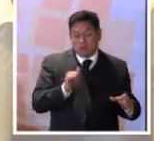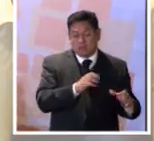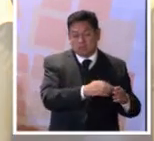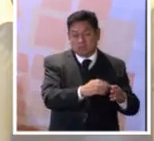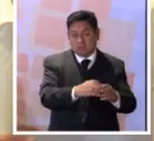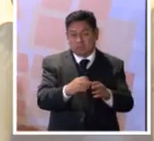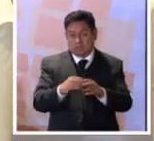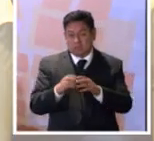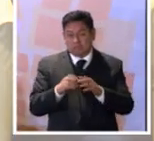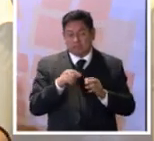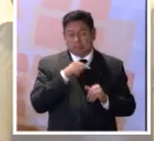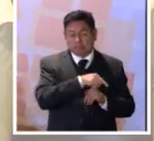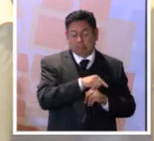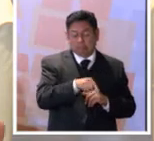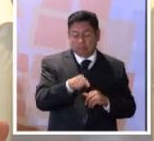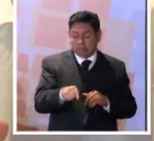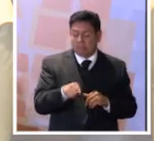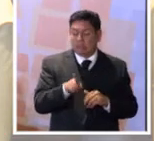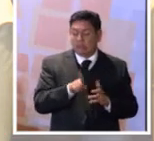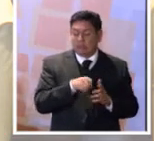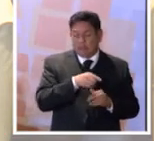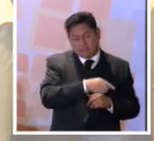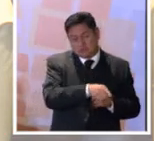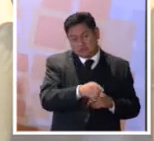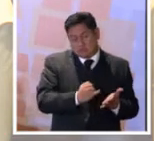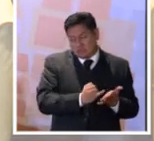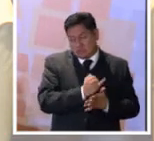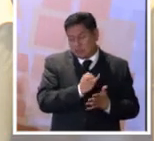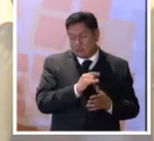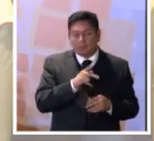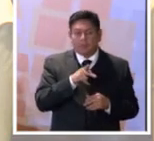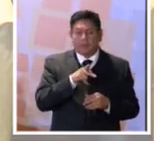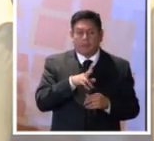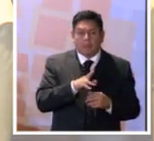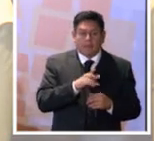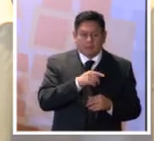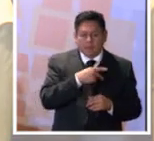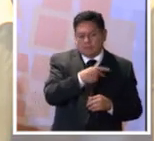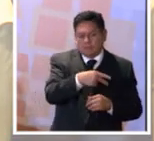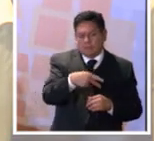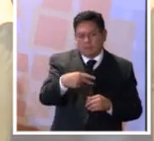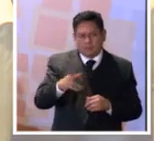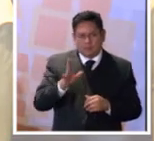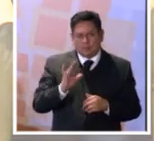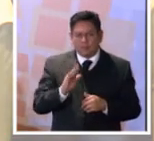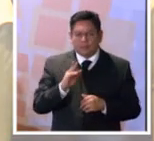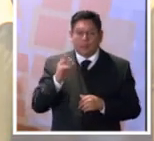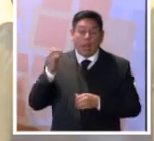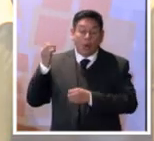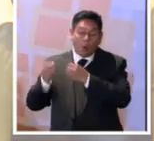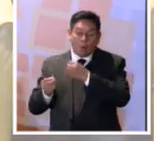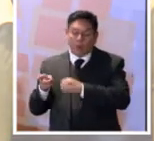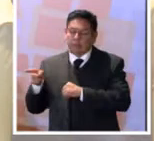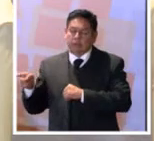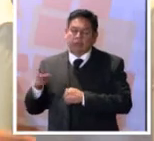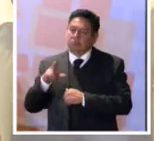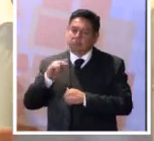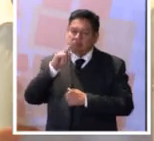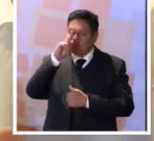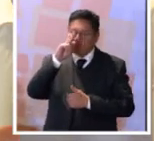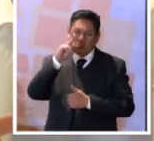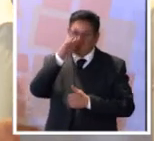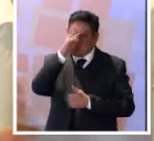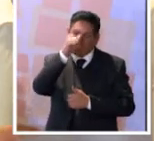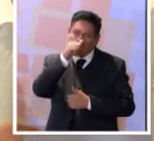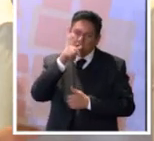juez federal con competencia electoral interviniera en el caso. Y estamos hablando de postulación todavía.